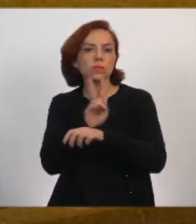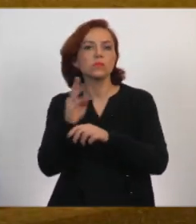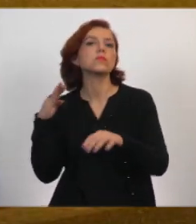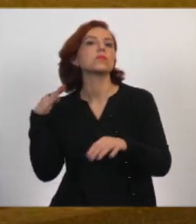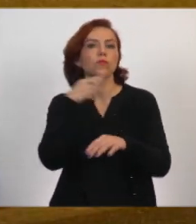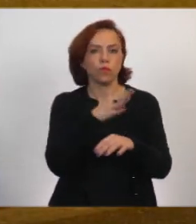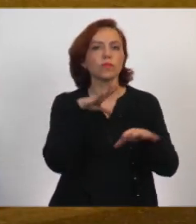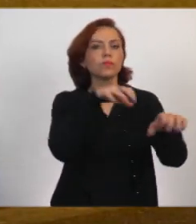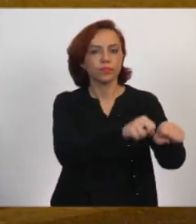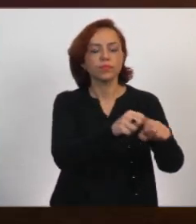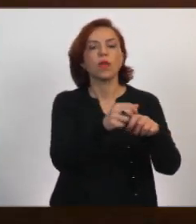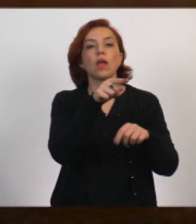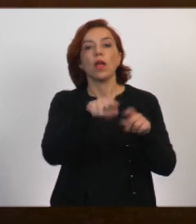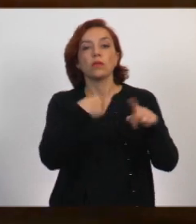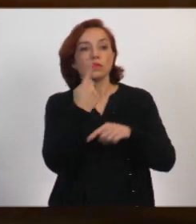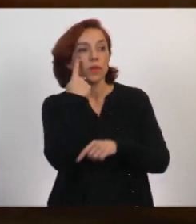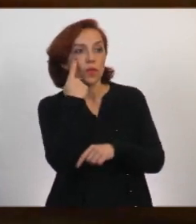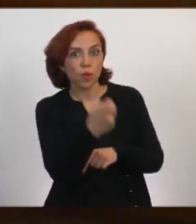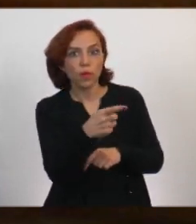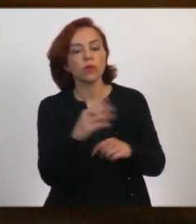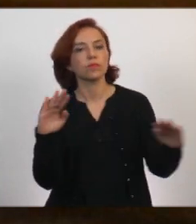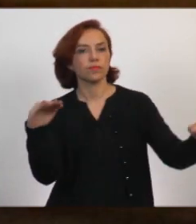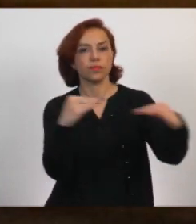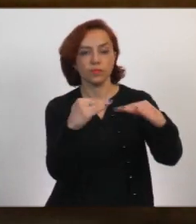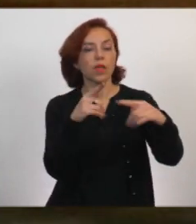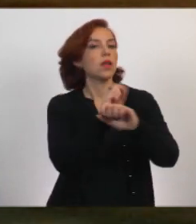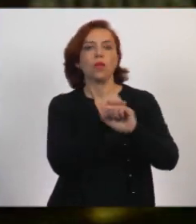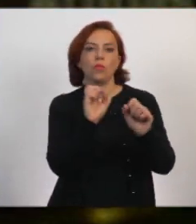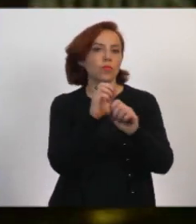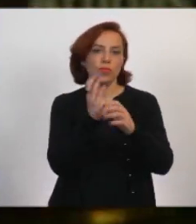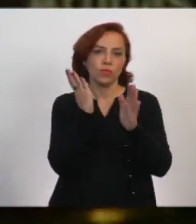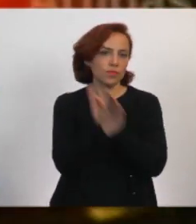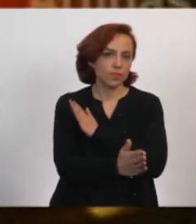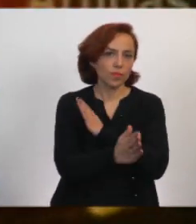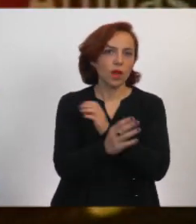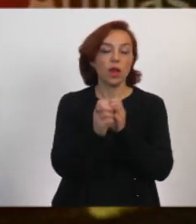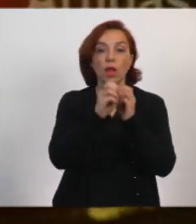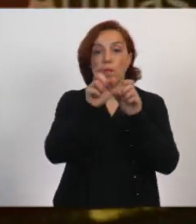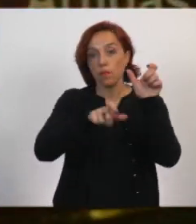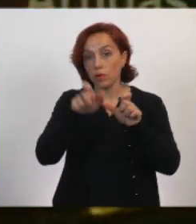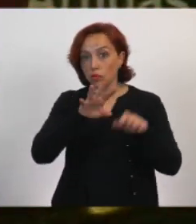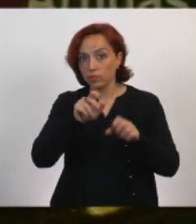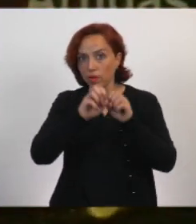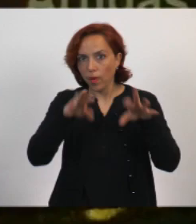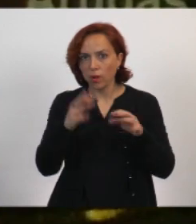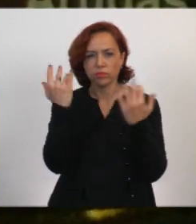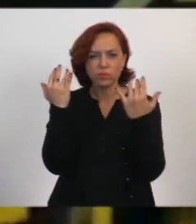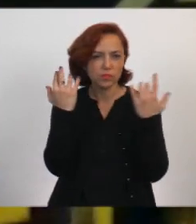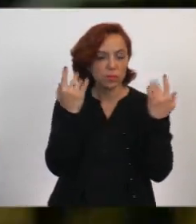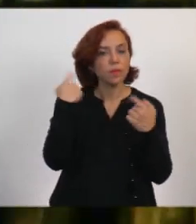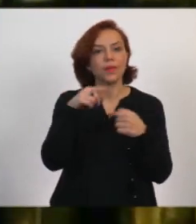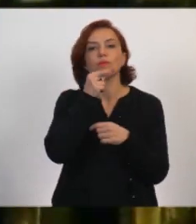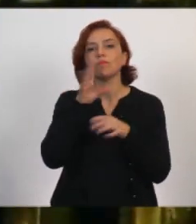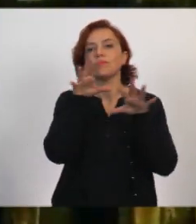que patrullaba la zona y estos últimos acudieron en su búsqueda. Tras identificar el auto, les cortaron el paso. Los autores descendieron del mismo y corrieron en